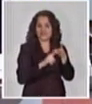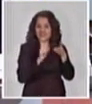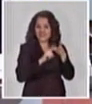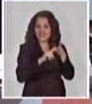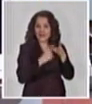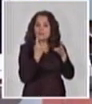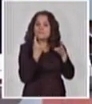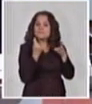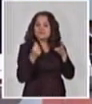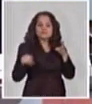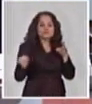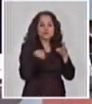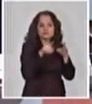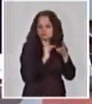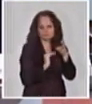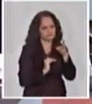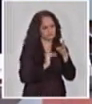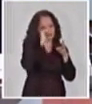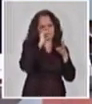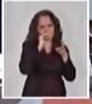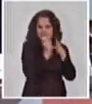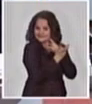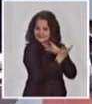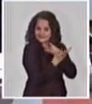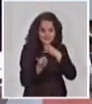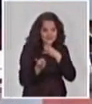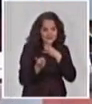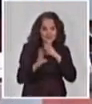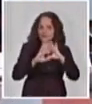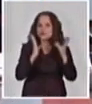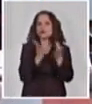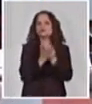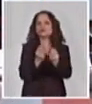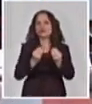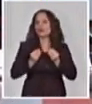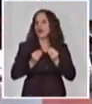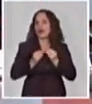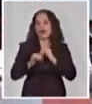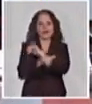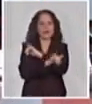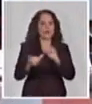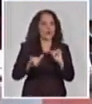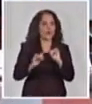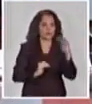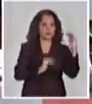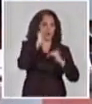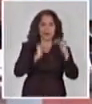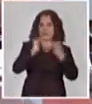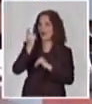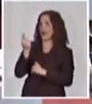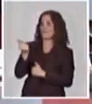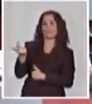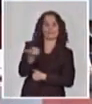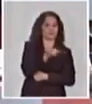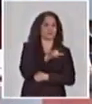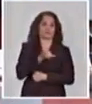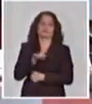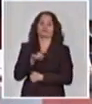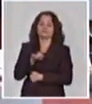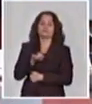costos. Esas tres variables solas tienden a dar más inflación que la diseñada. Claro. Esa es la realidad